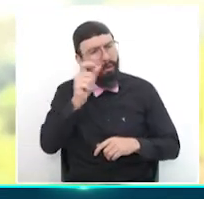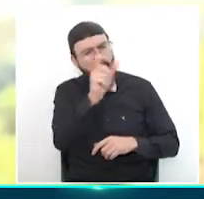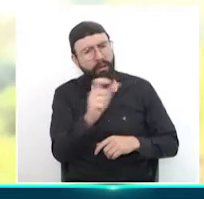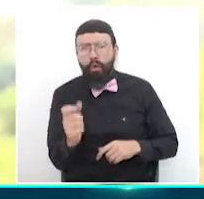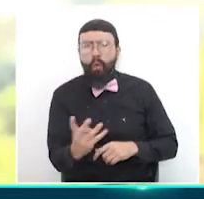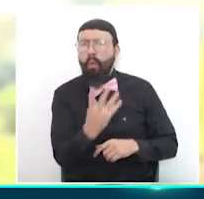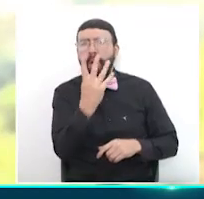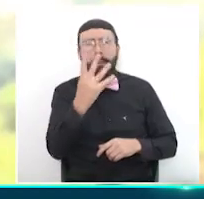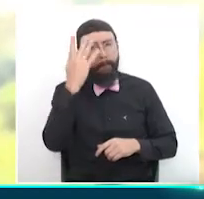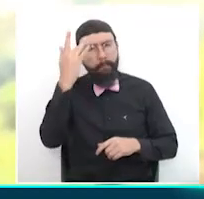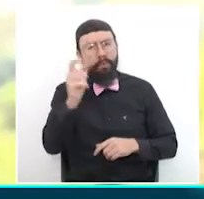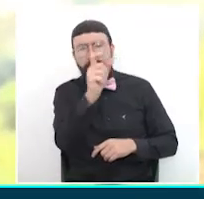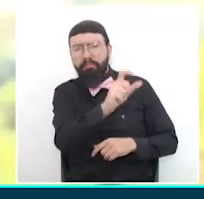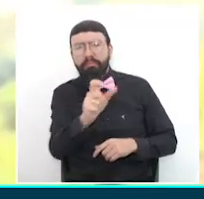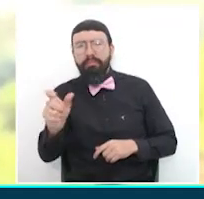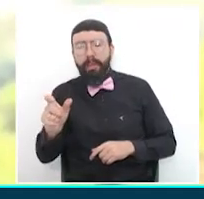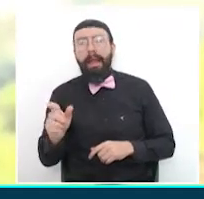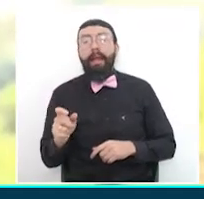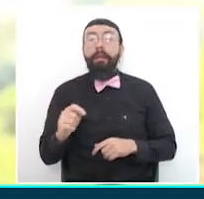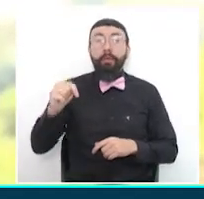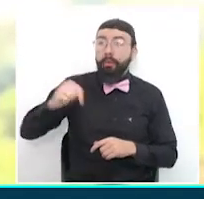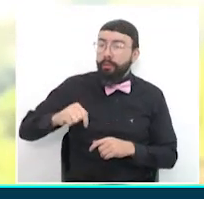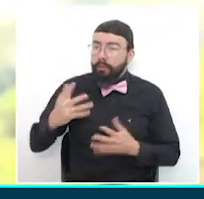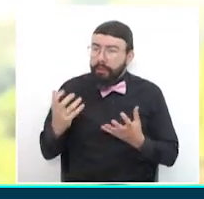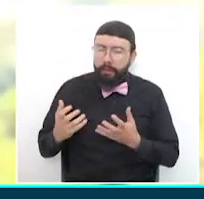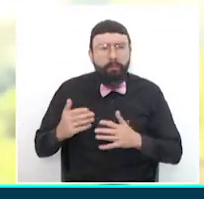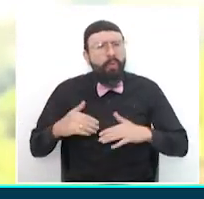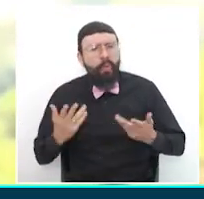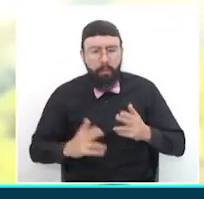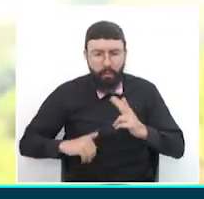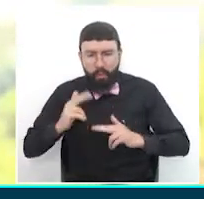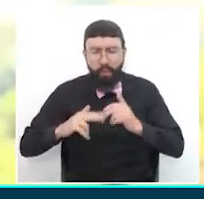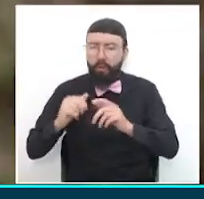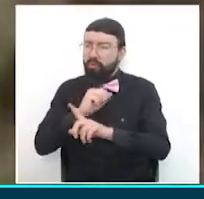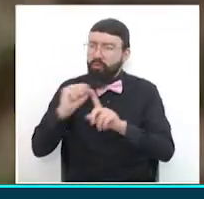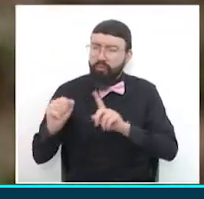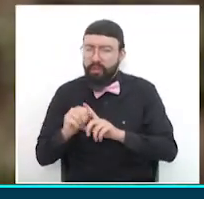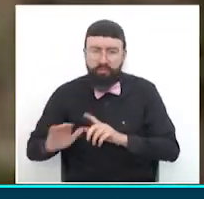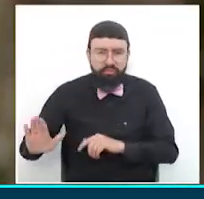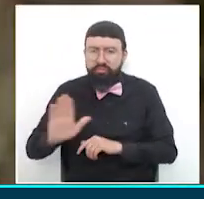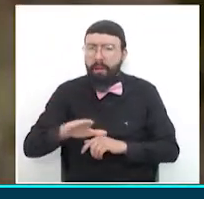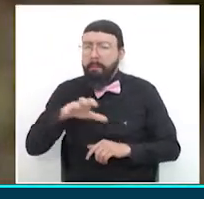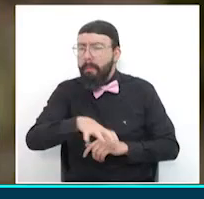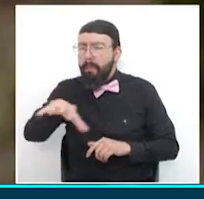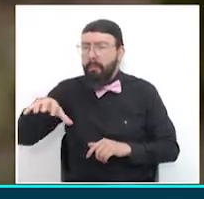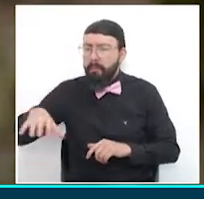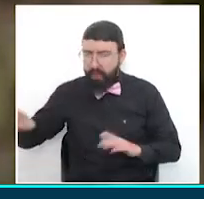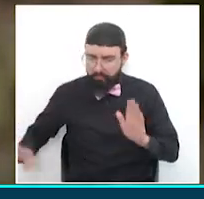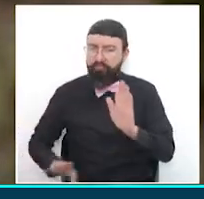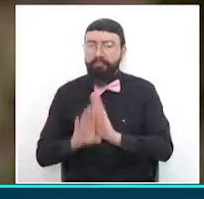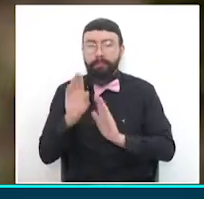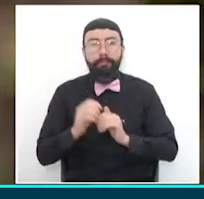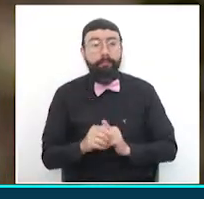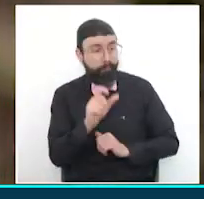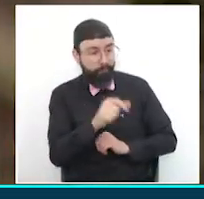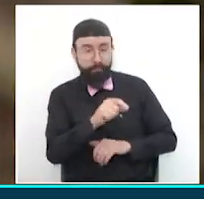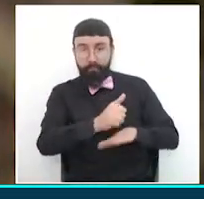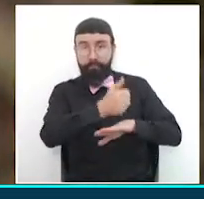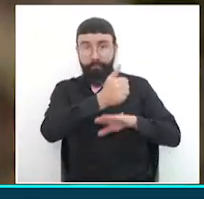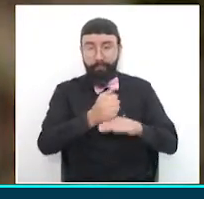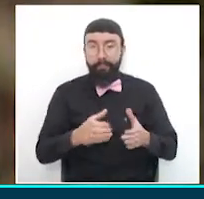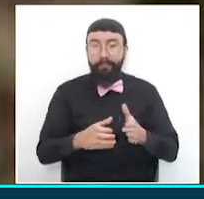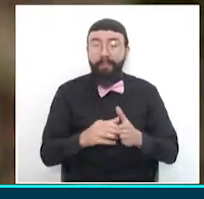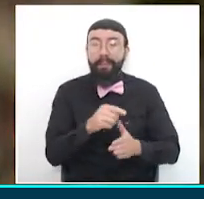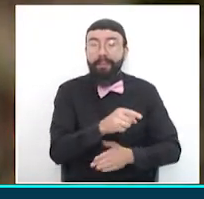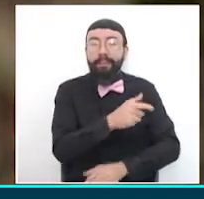hicimos esta mañana fue recoger cómo se construye sociedad desde los distintos sectores. Para Valentina Vallejo Arango, directora del Comité